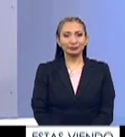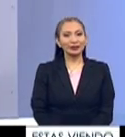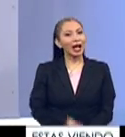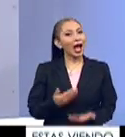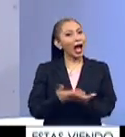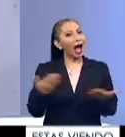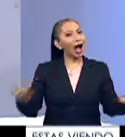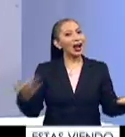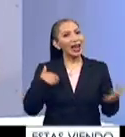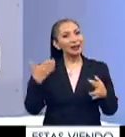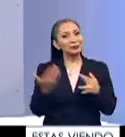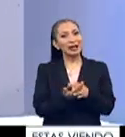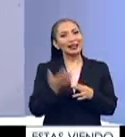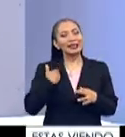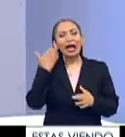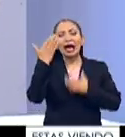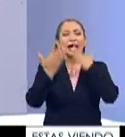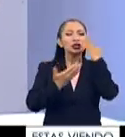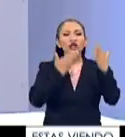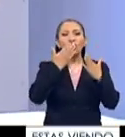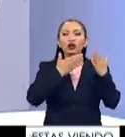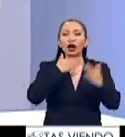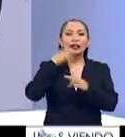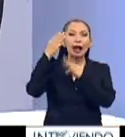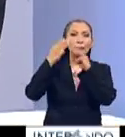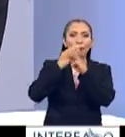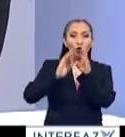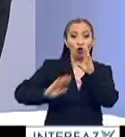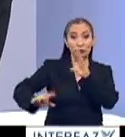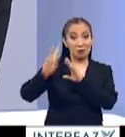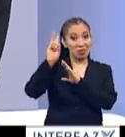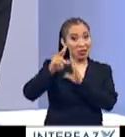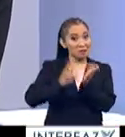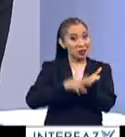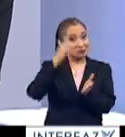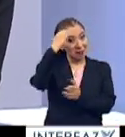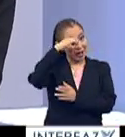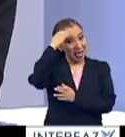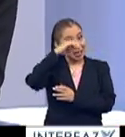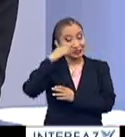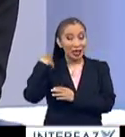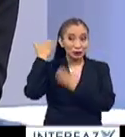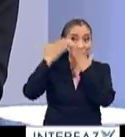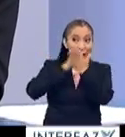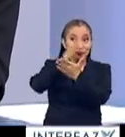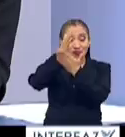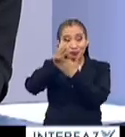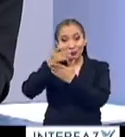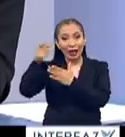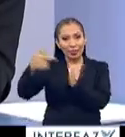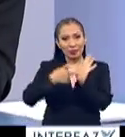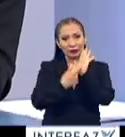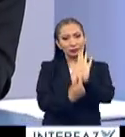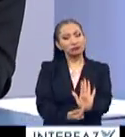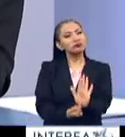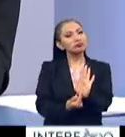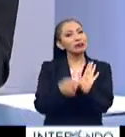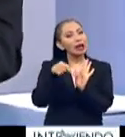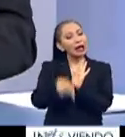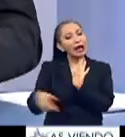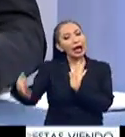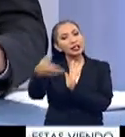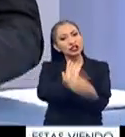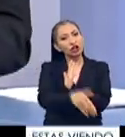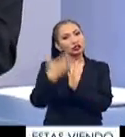Es tiempo de nuestra sección Estudiar en el Mundo. Vaya que sí es rico esa experiencia de estudiar en el mundo, en la que presentaremos precisamente